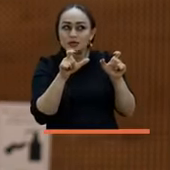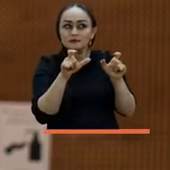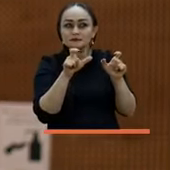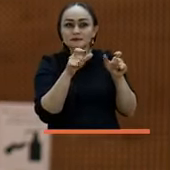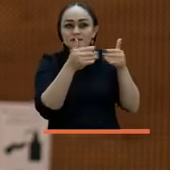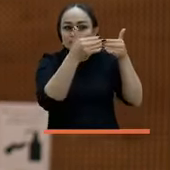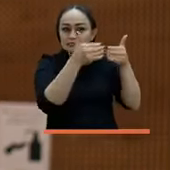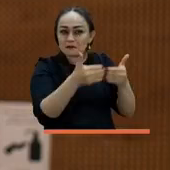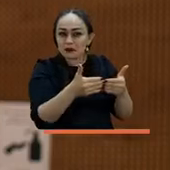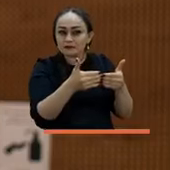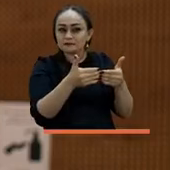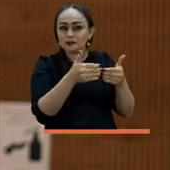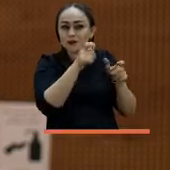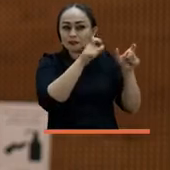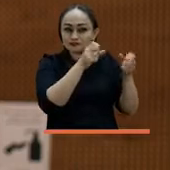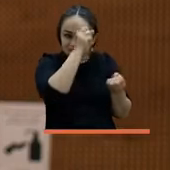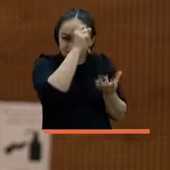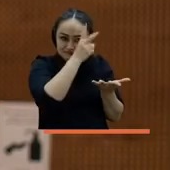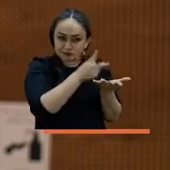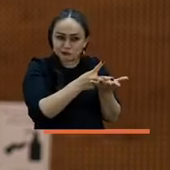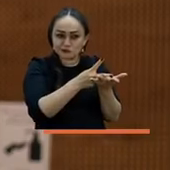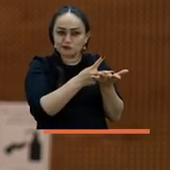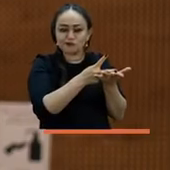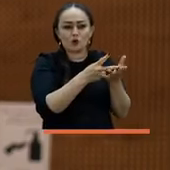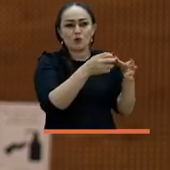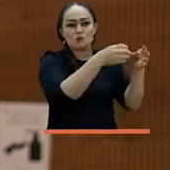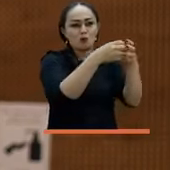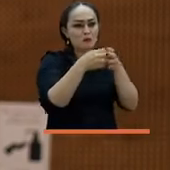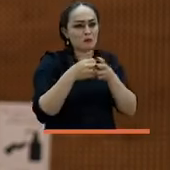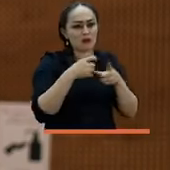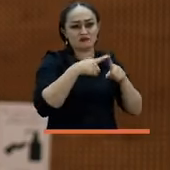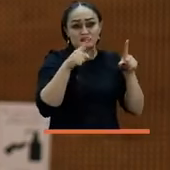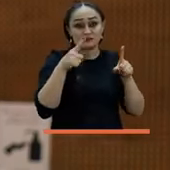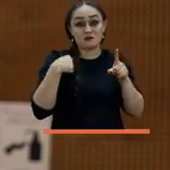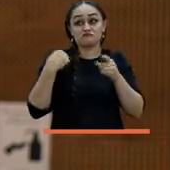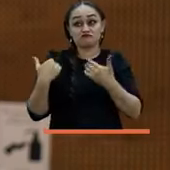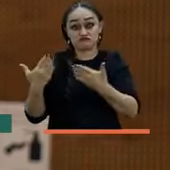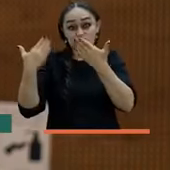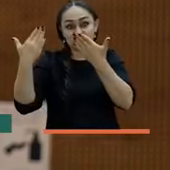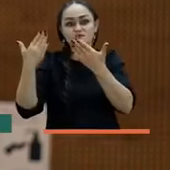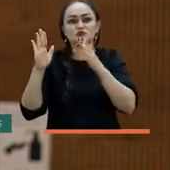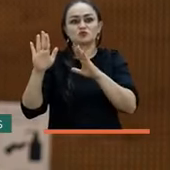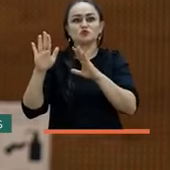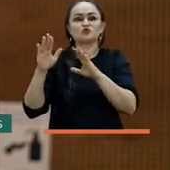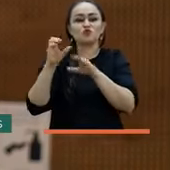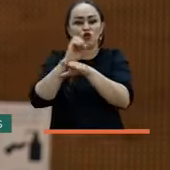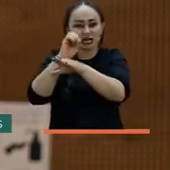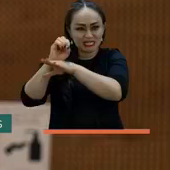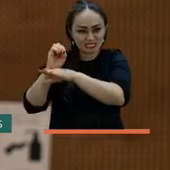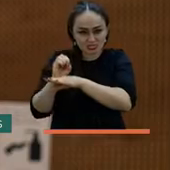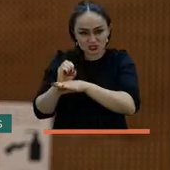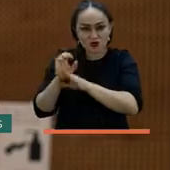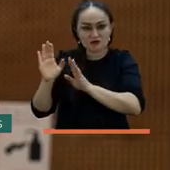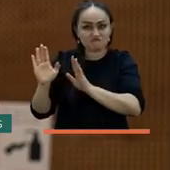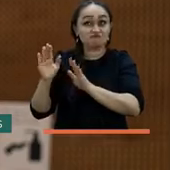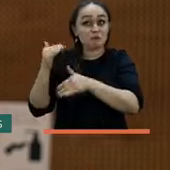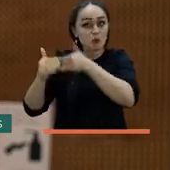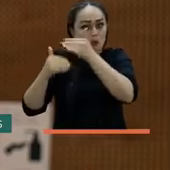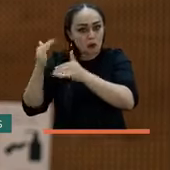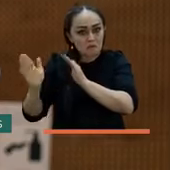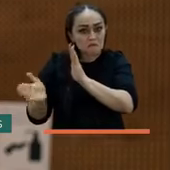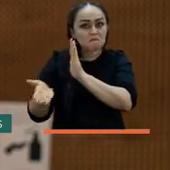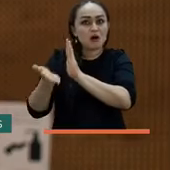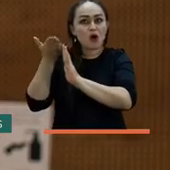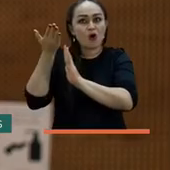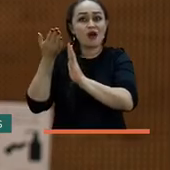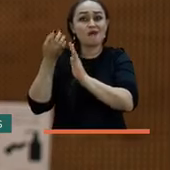a población diversa que son muchos no solo tributarios en el clima organizacional en la imagen de la empresa y sobre todo